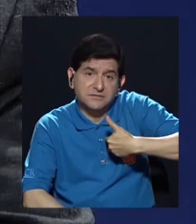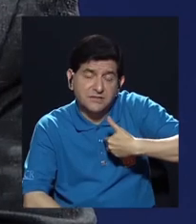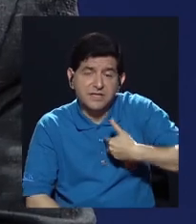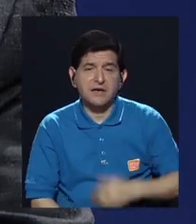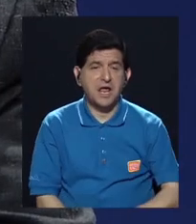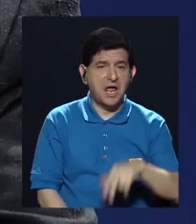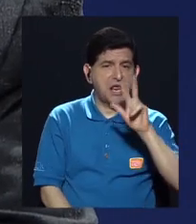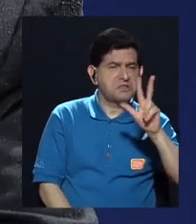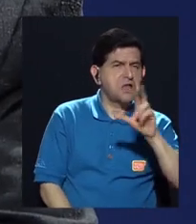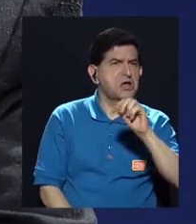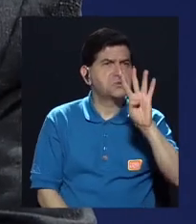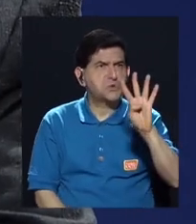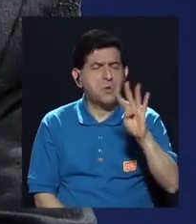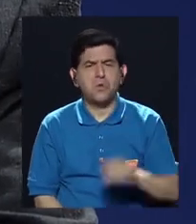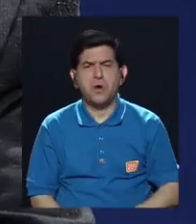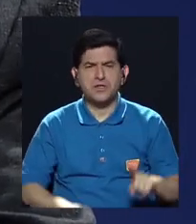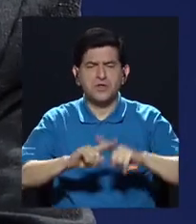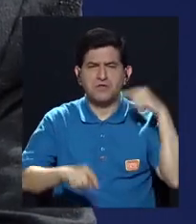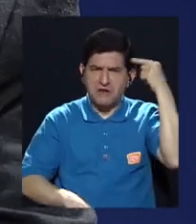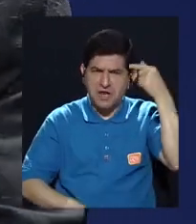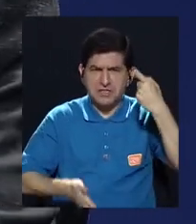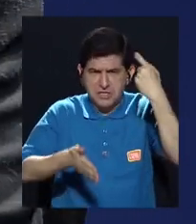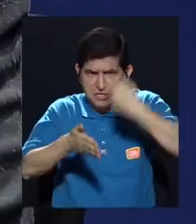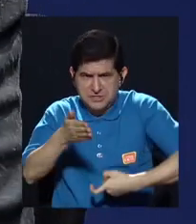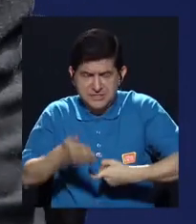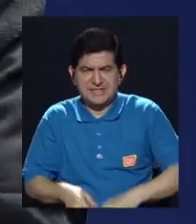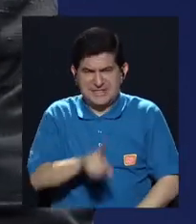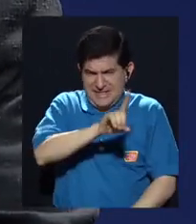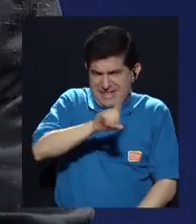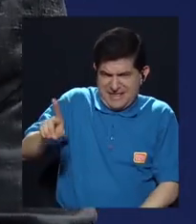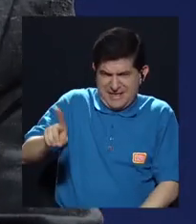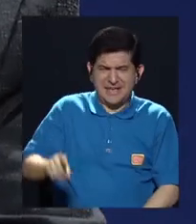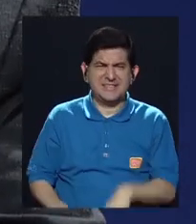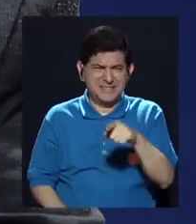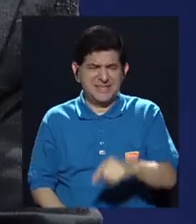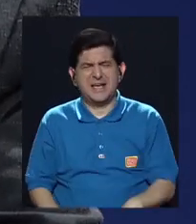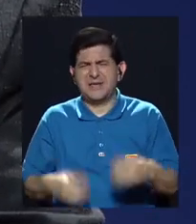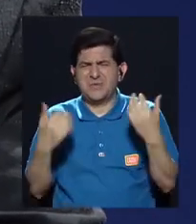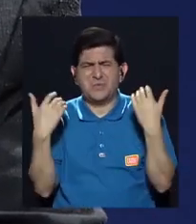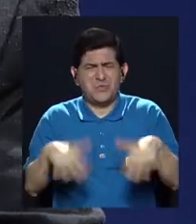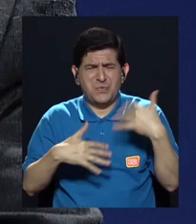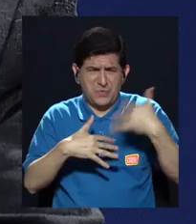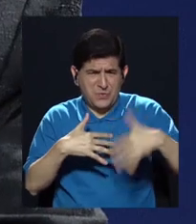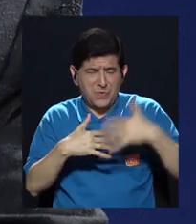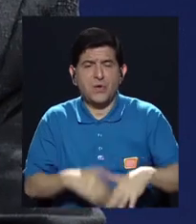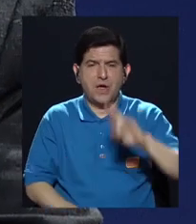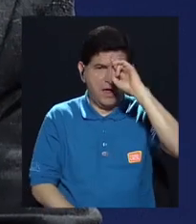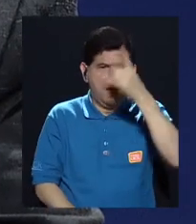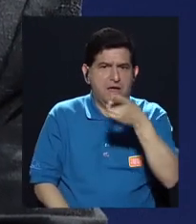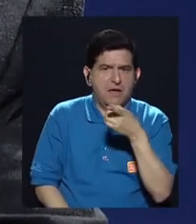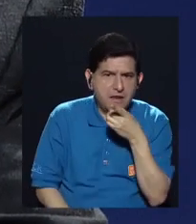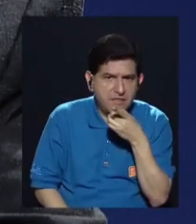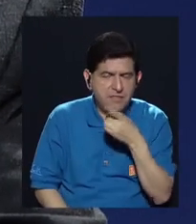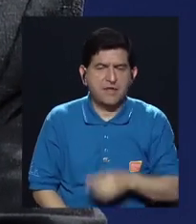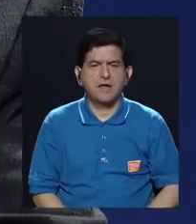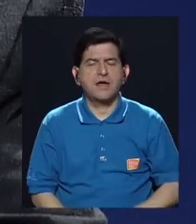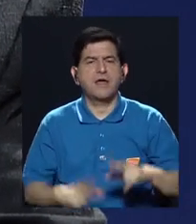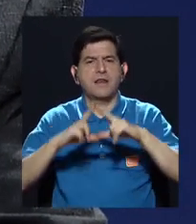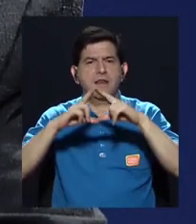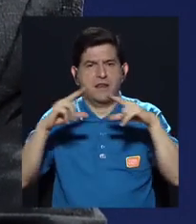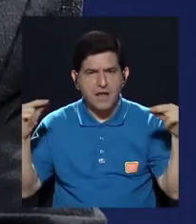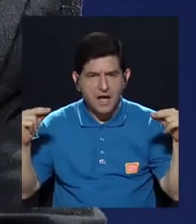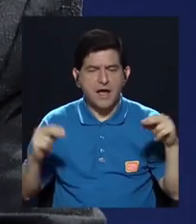tenemos 3 o 4 dictadores muy de derecha y muy sangrientos, República Dominicana,